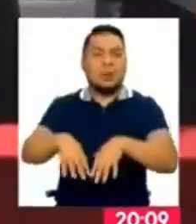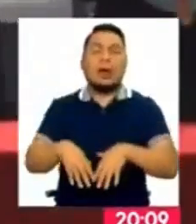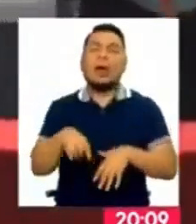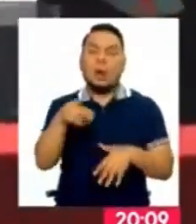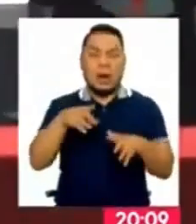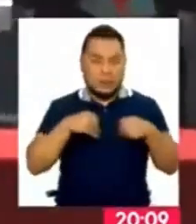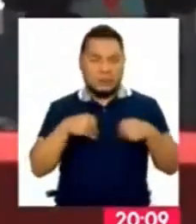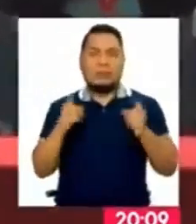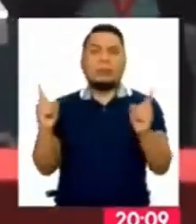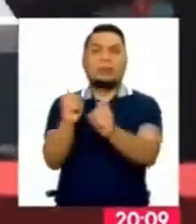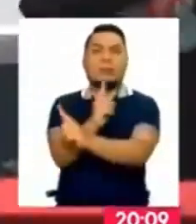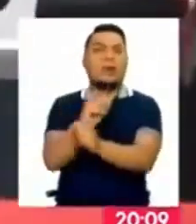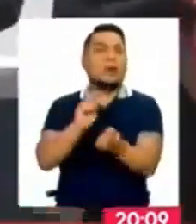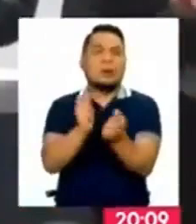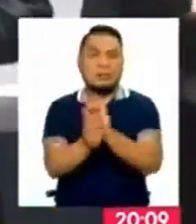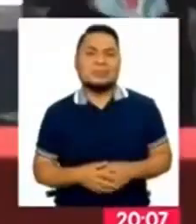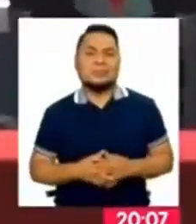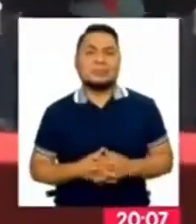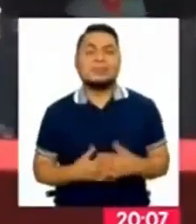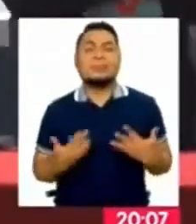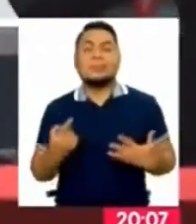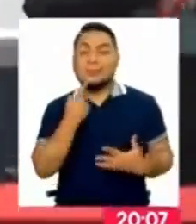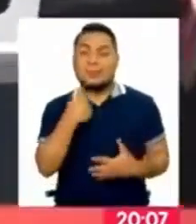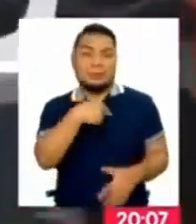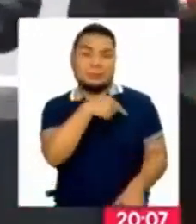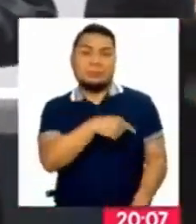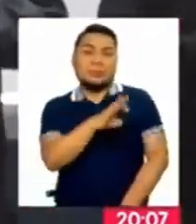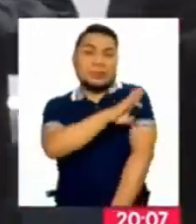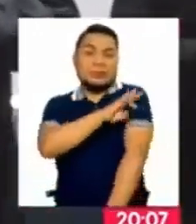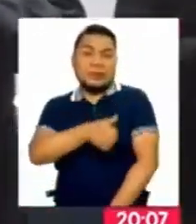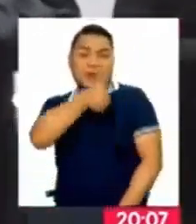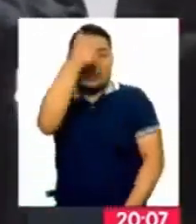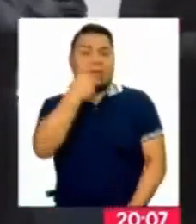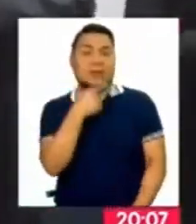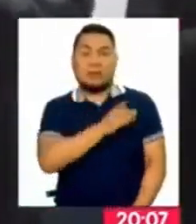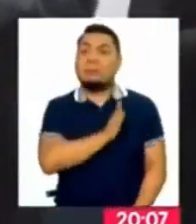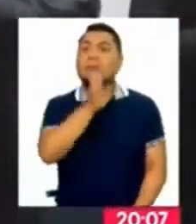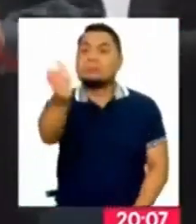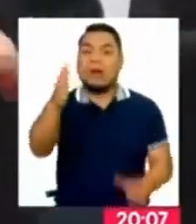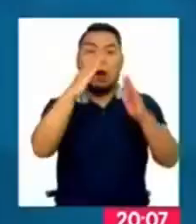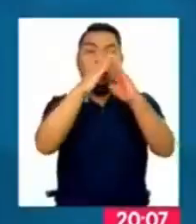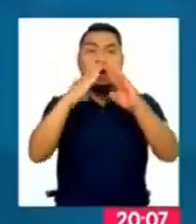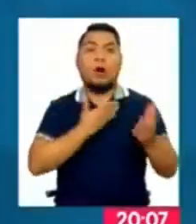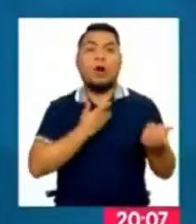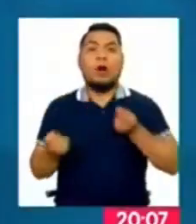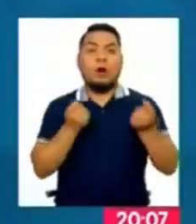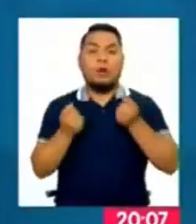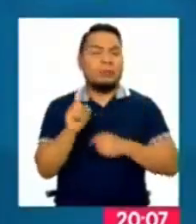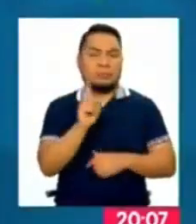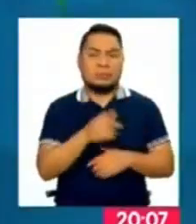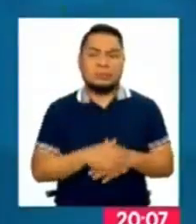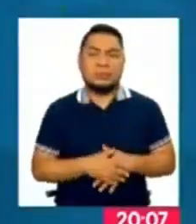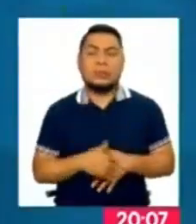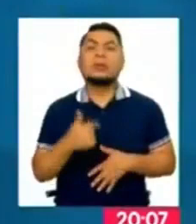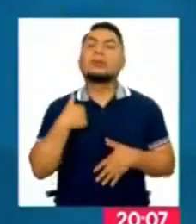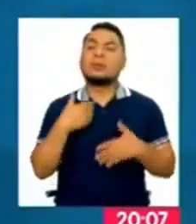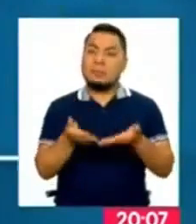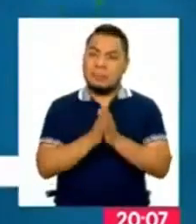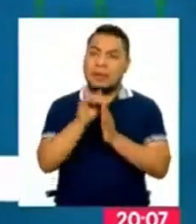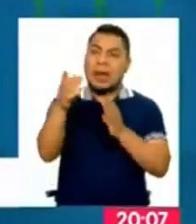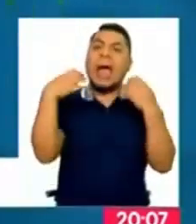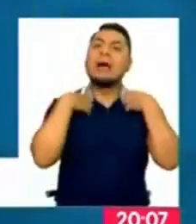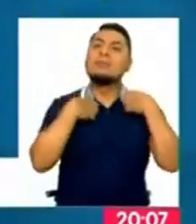muchas gracias por su visita lo esperamos en un próximo vídeo no olviden en suscribirse